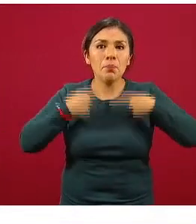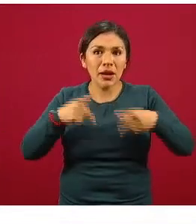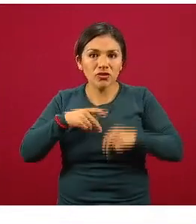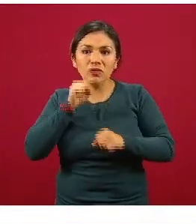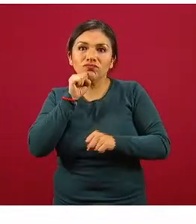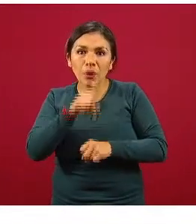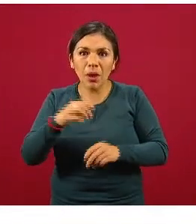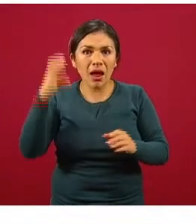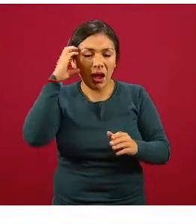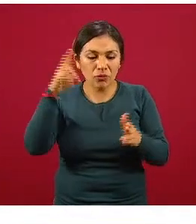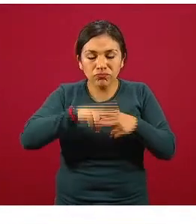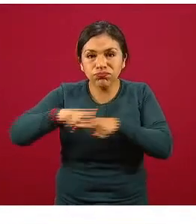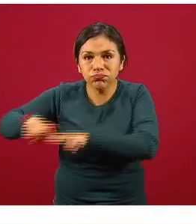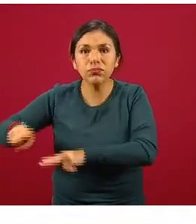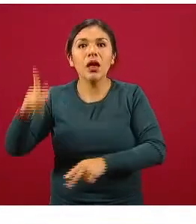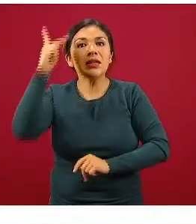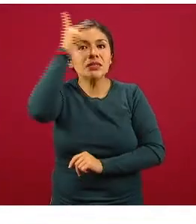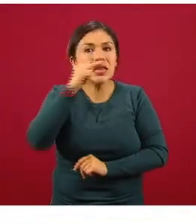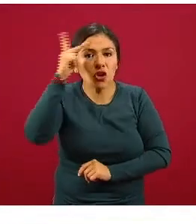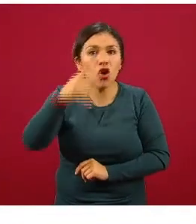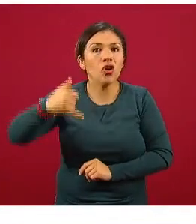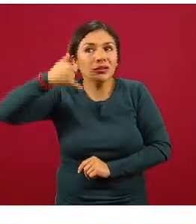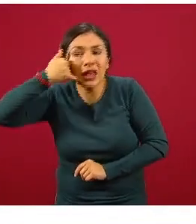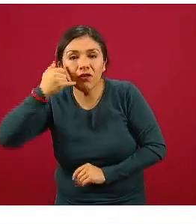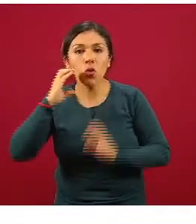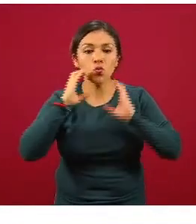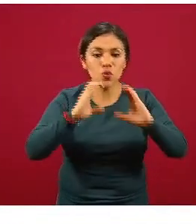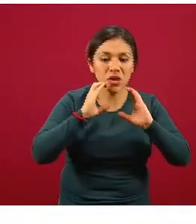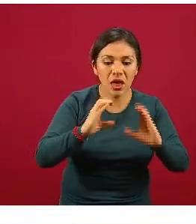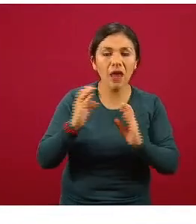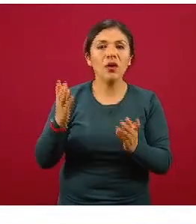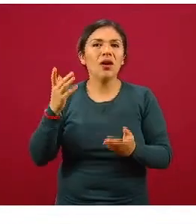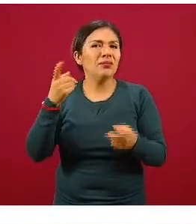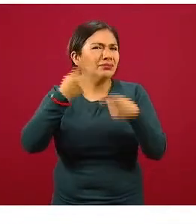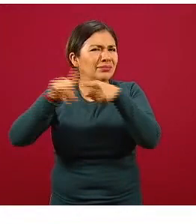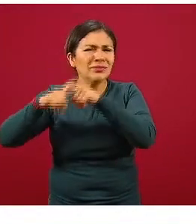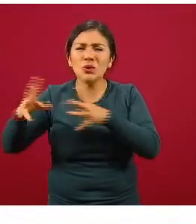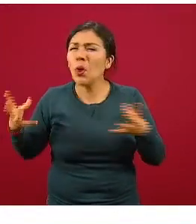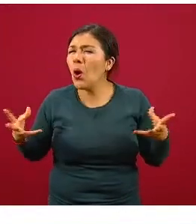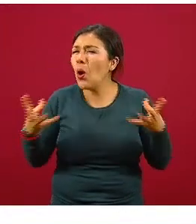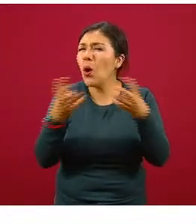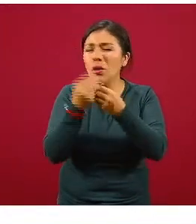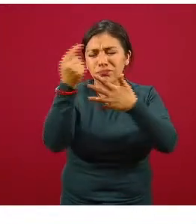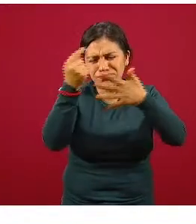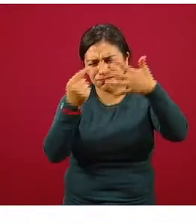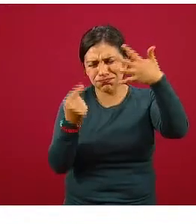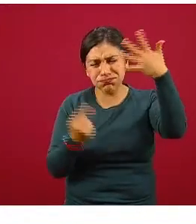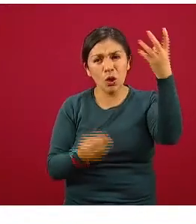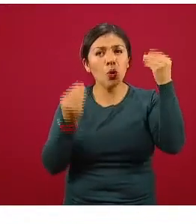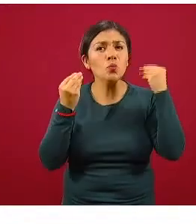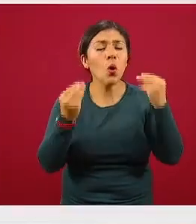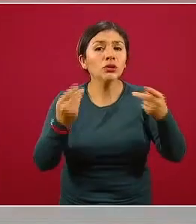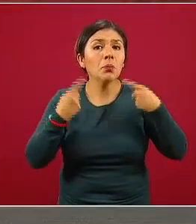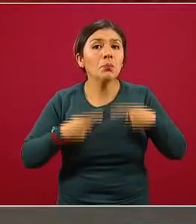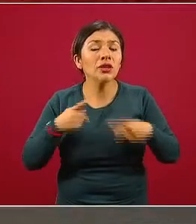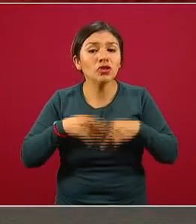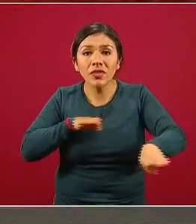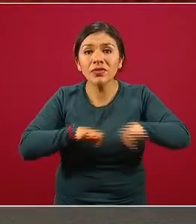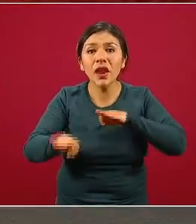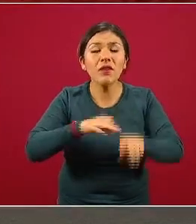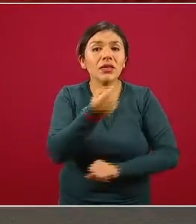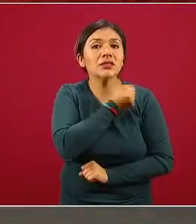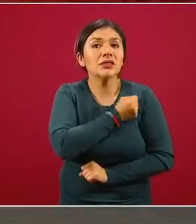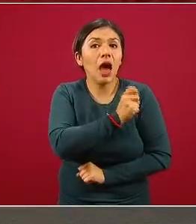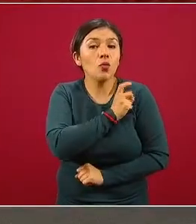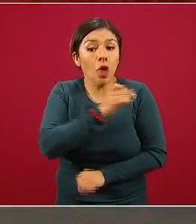pacientes, los psicólogos, operadores telefónicos, los cuidadores y los brigadistas. Es decir, es todo un universo de personal sanitario que en